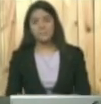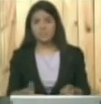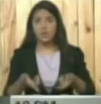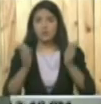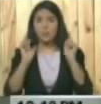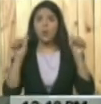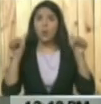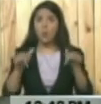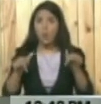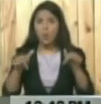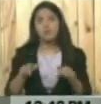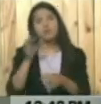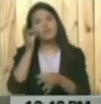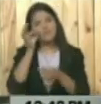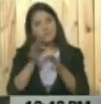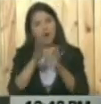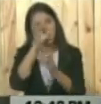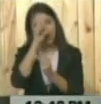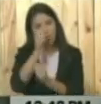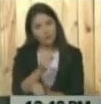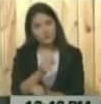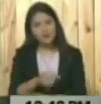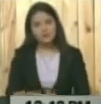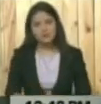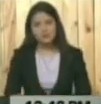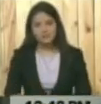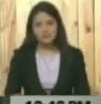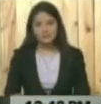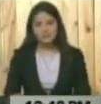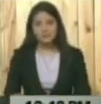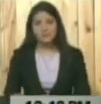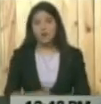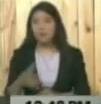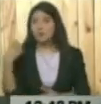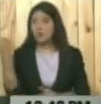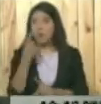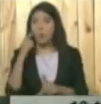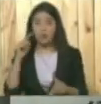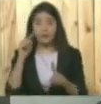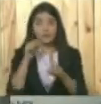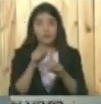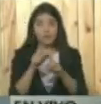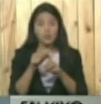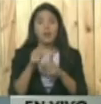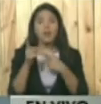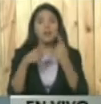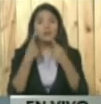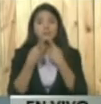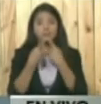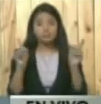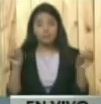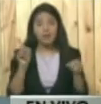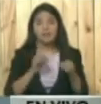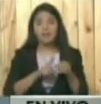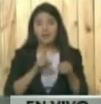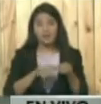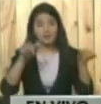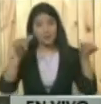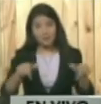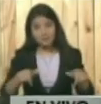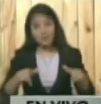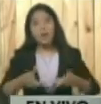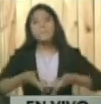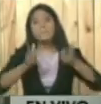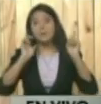permite hoy tener fe y confianza en que estas metas que se establecen en la Declaración de Quito van a